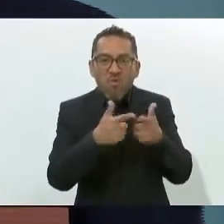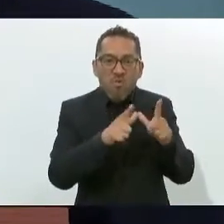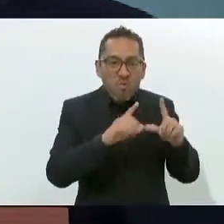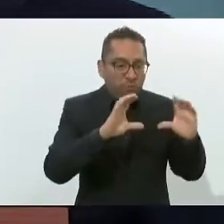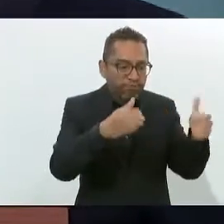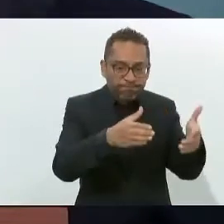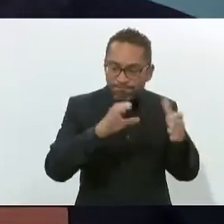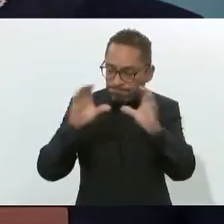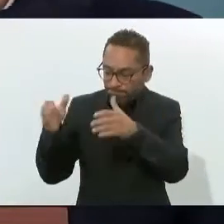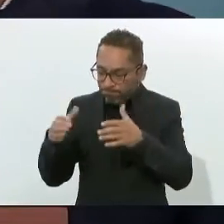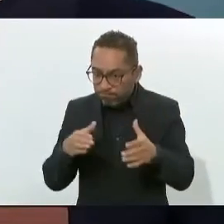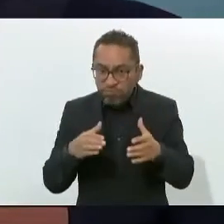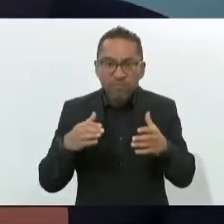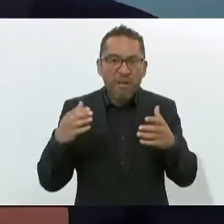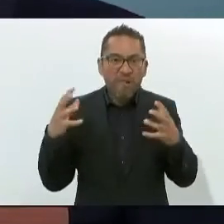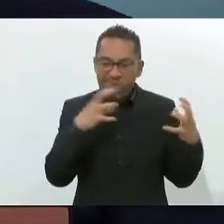delincuencia.